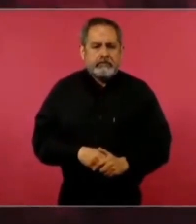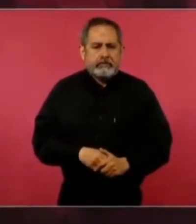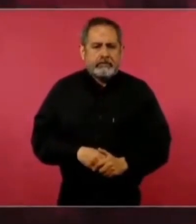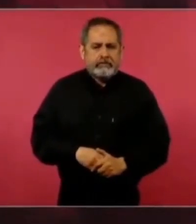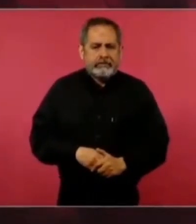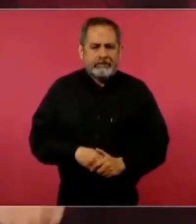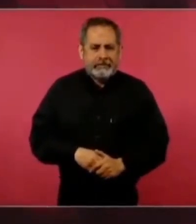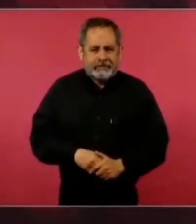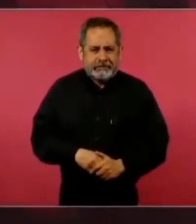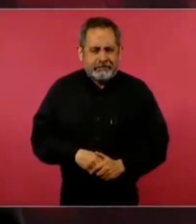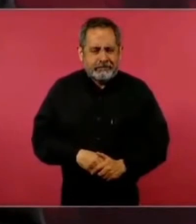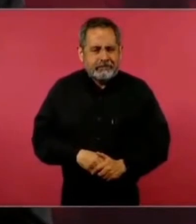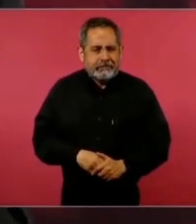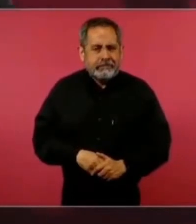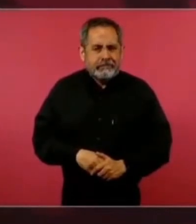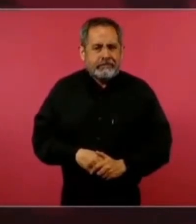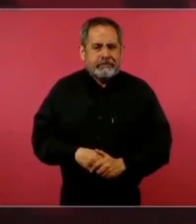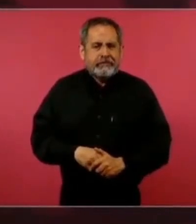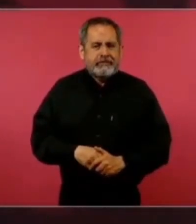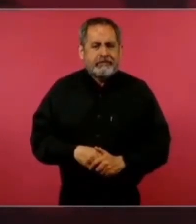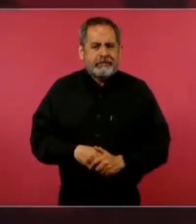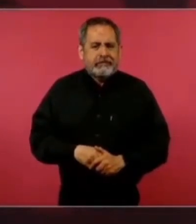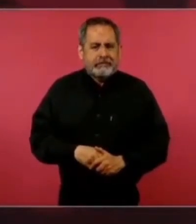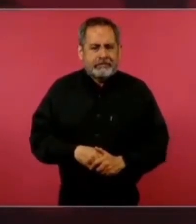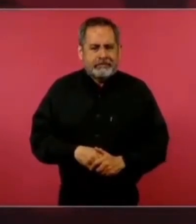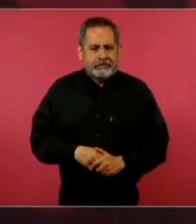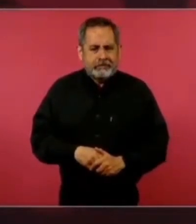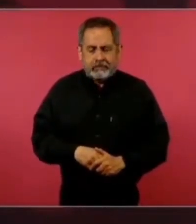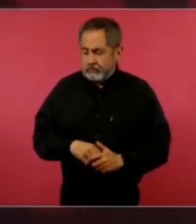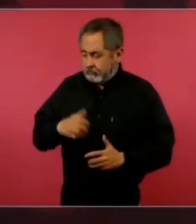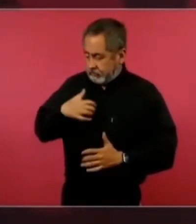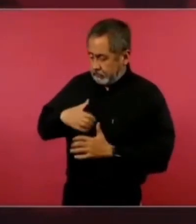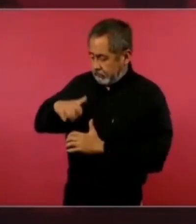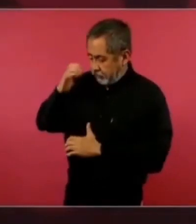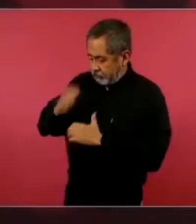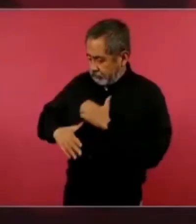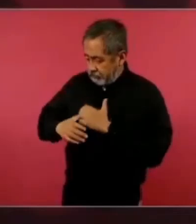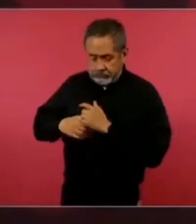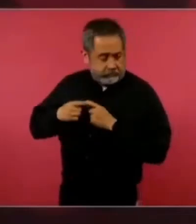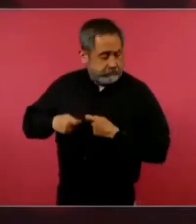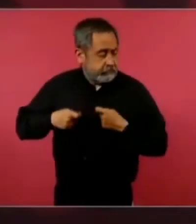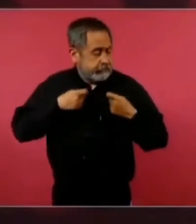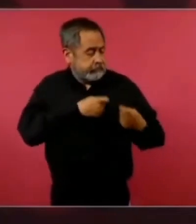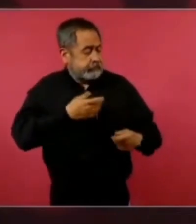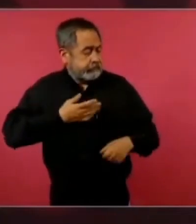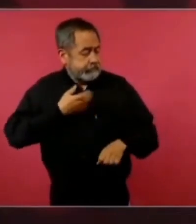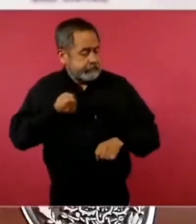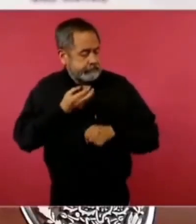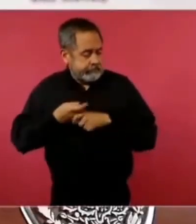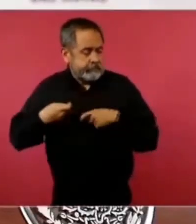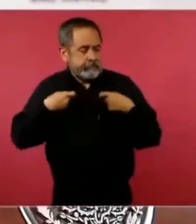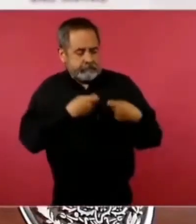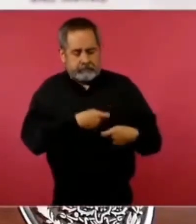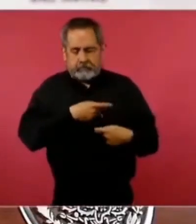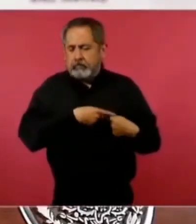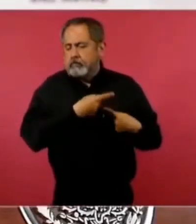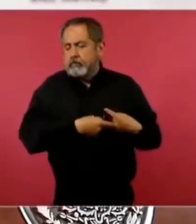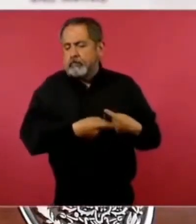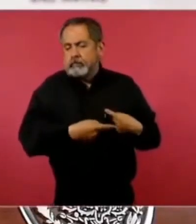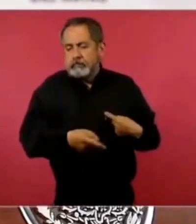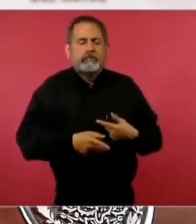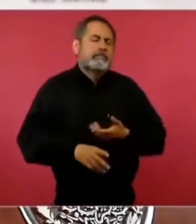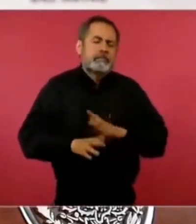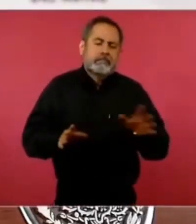El que sale deja a su secretario particular. Y luego